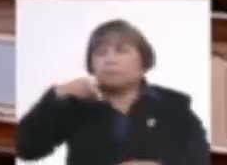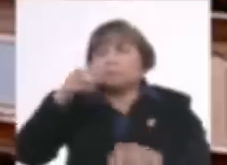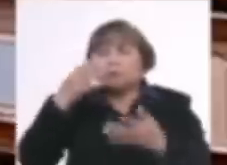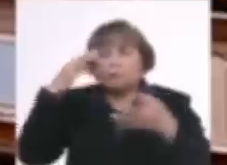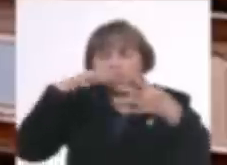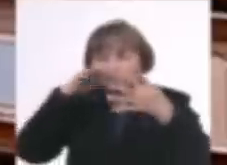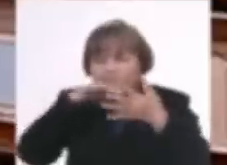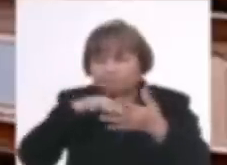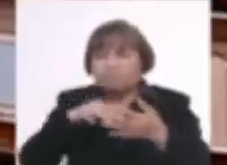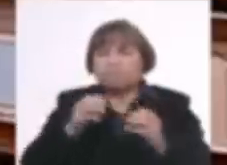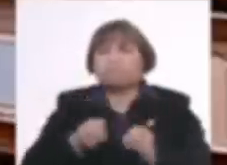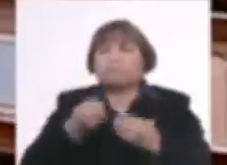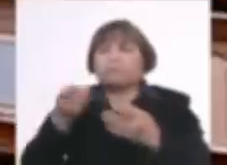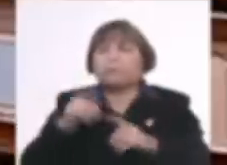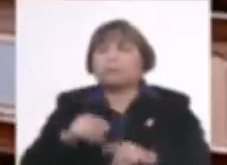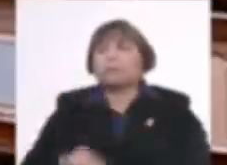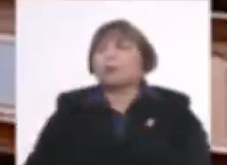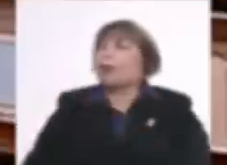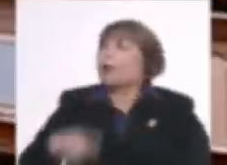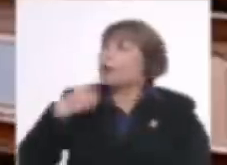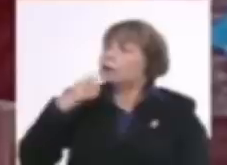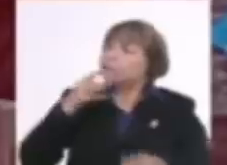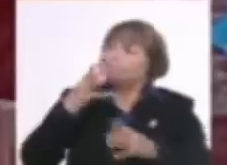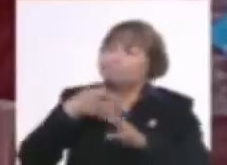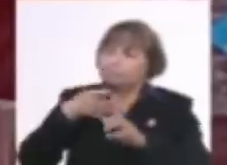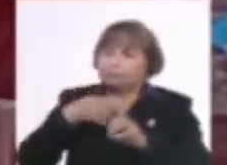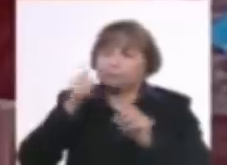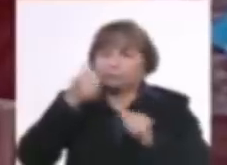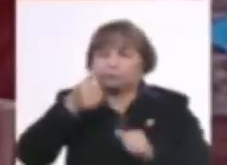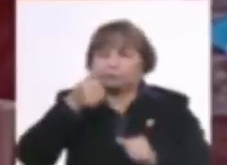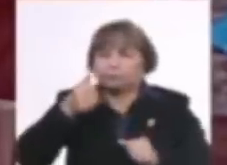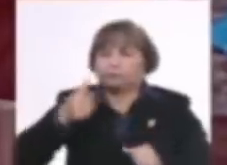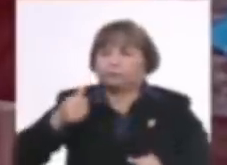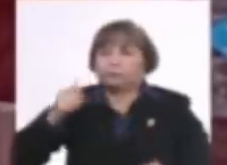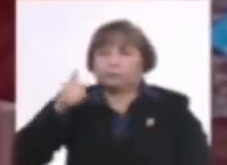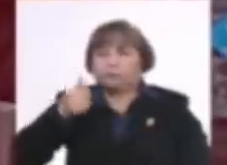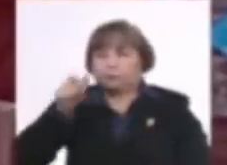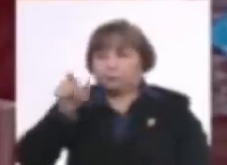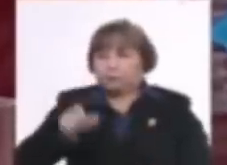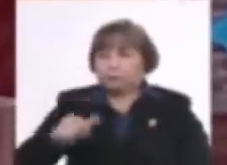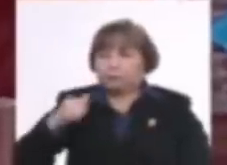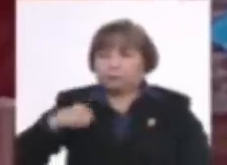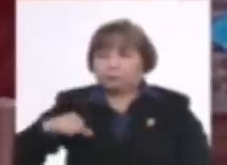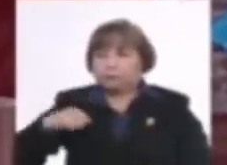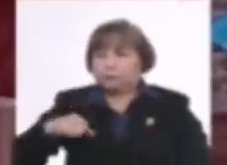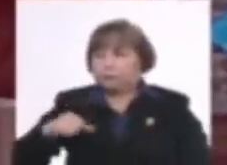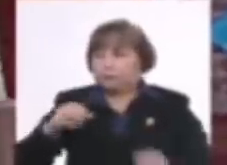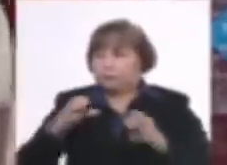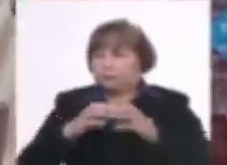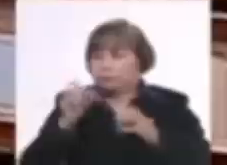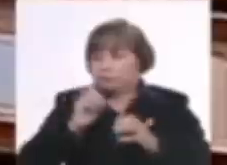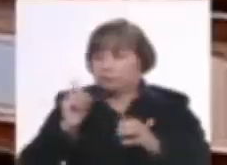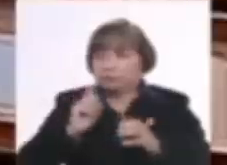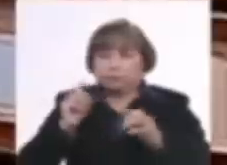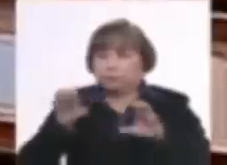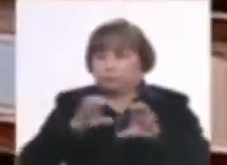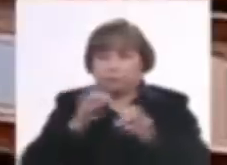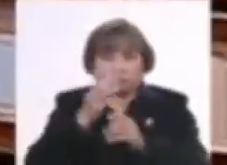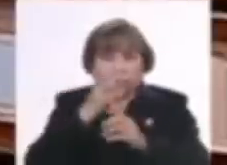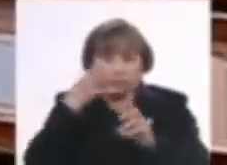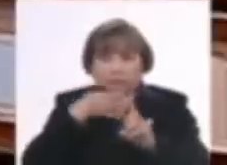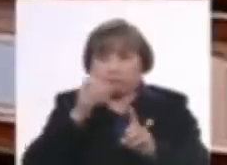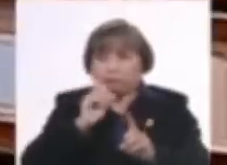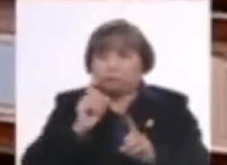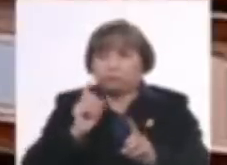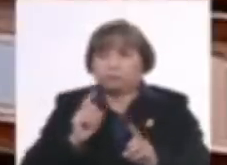estudio? El perfil lo elabora la propia municipalidad congresista. ¿Ya? O sea, usted no elaboró ningún